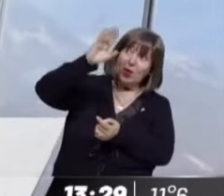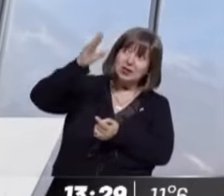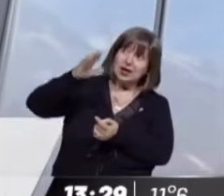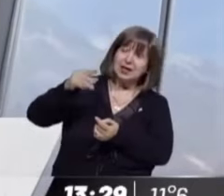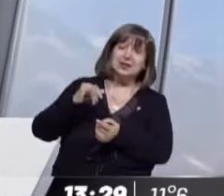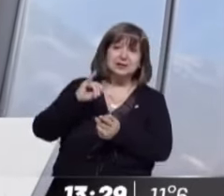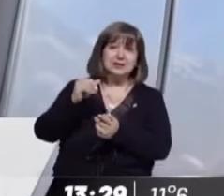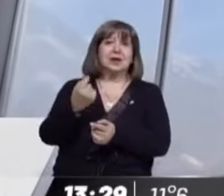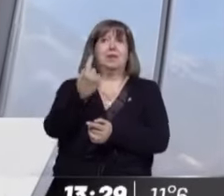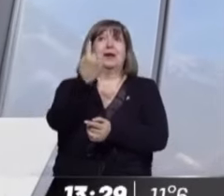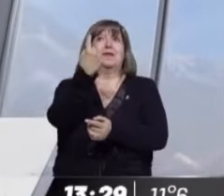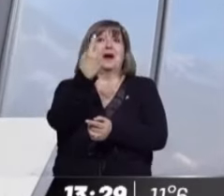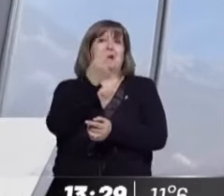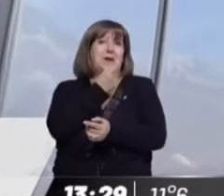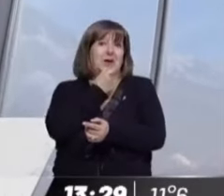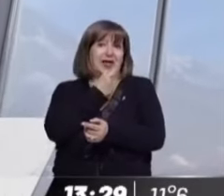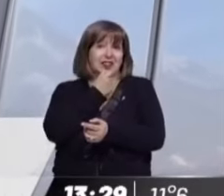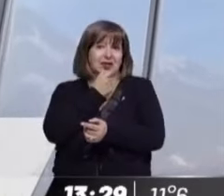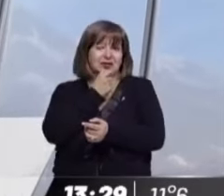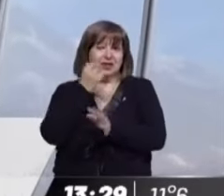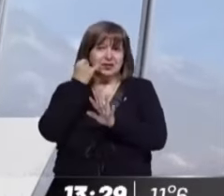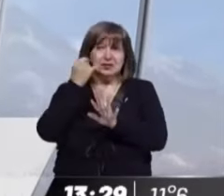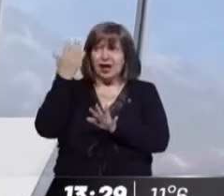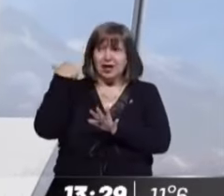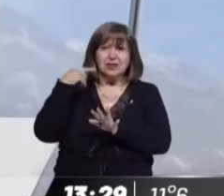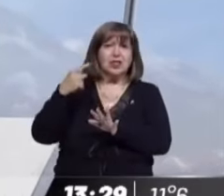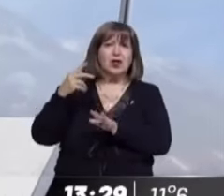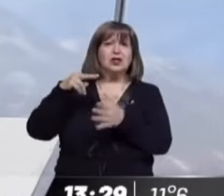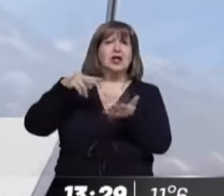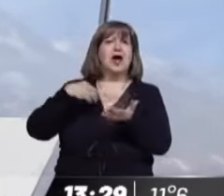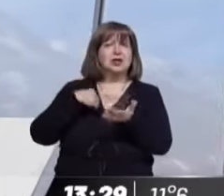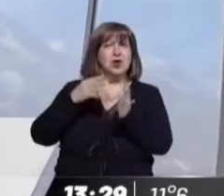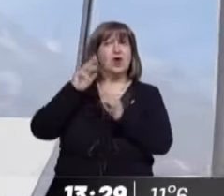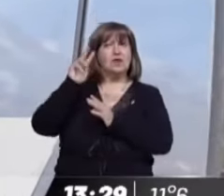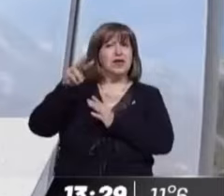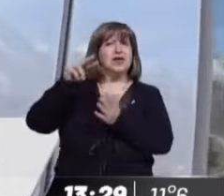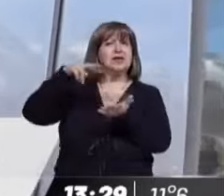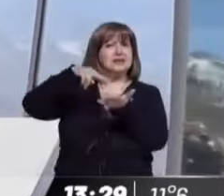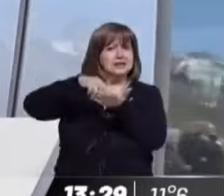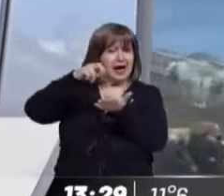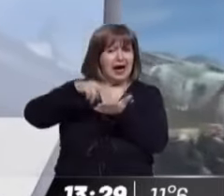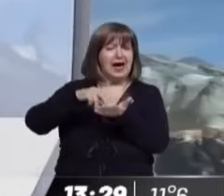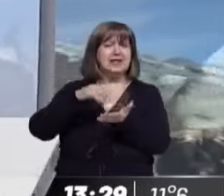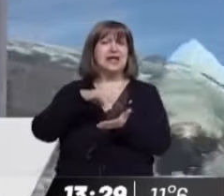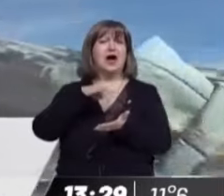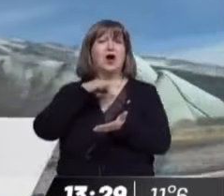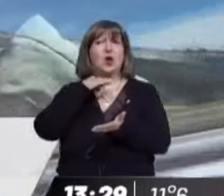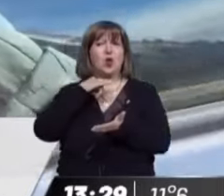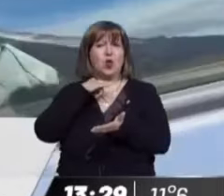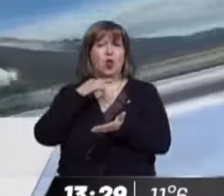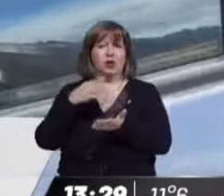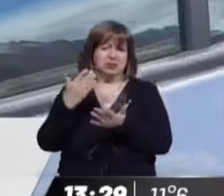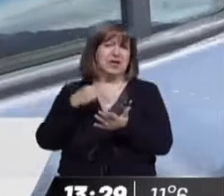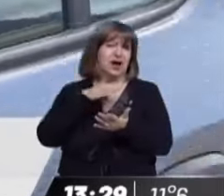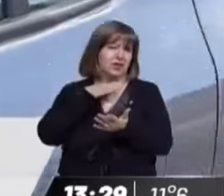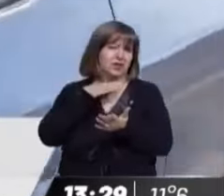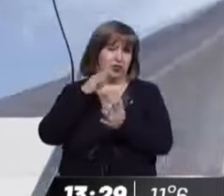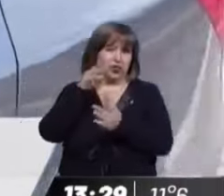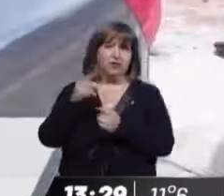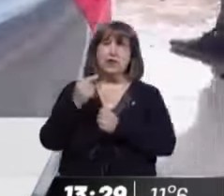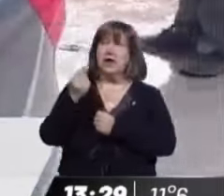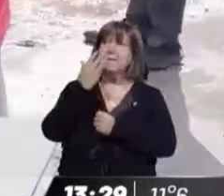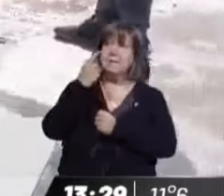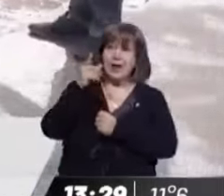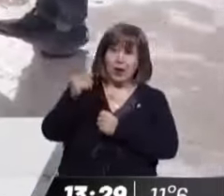Sí en Mendoza es la primera vez en otros lados estuviste y en salta en Jujuy no hace falta que nos cuentes eso Bueno les gusta chicos